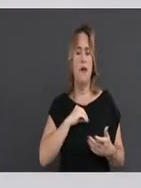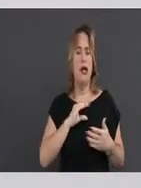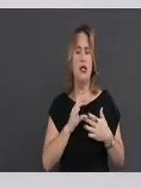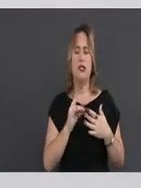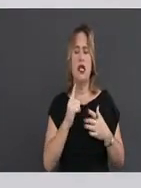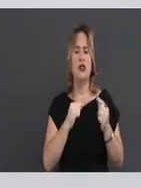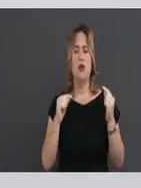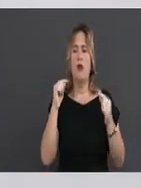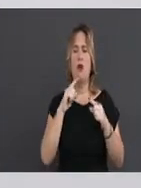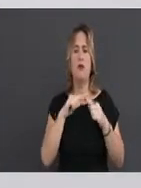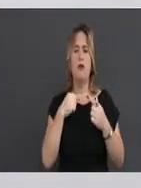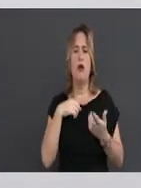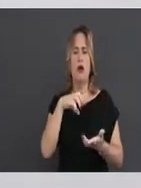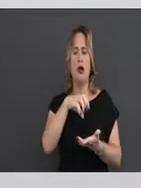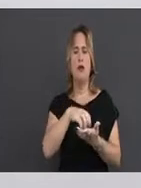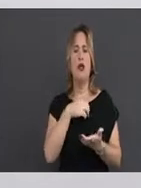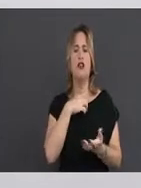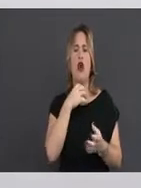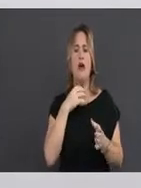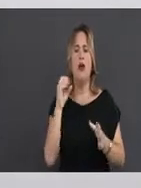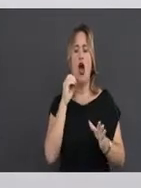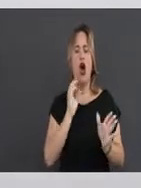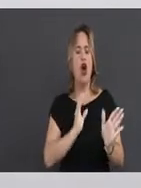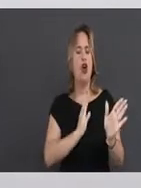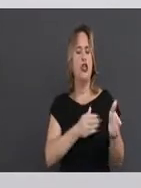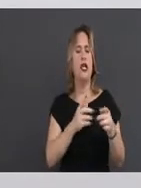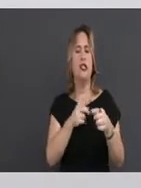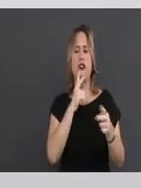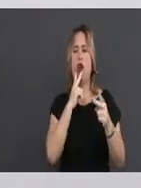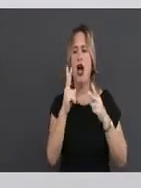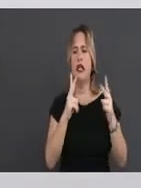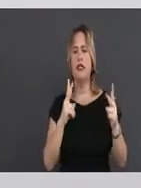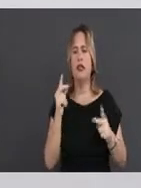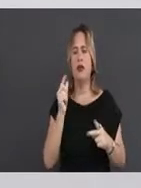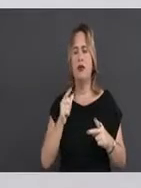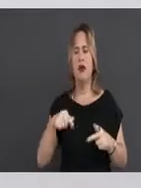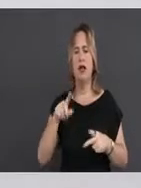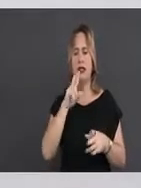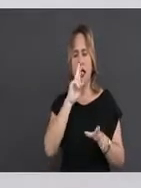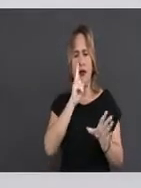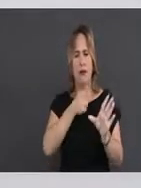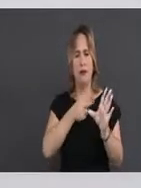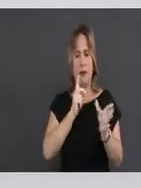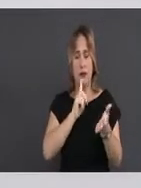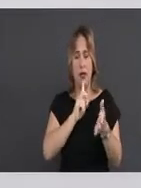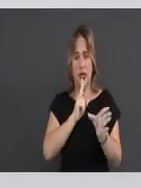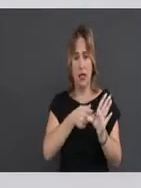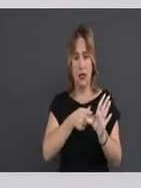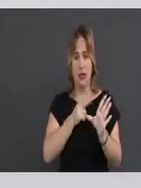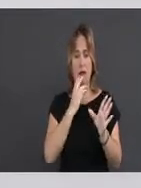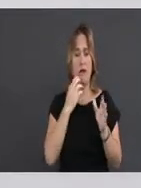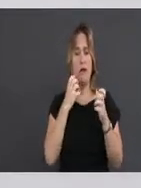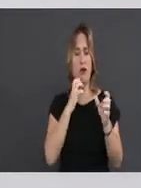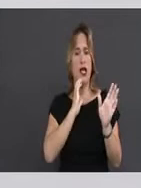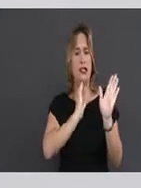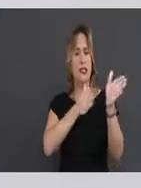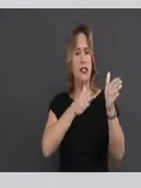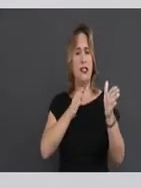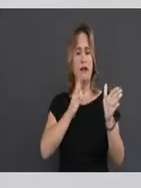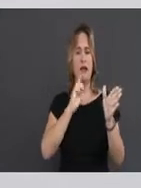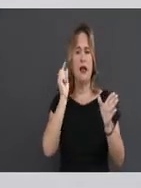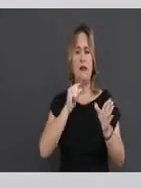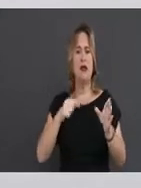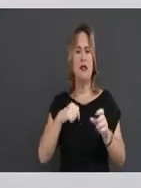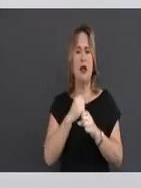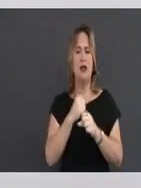privilegiado, pues nuestro punto es un ejemplo de organización y atención por parte de CUPET. Es importante la disciplina de la población y el